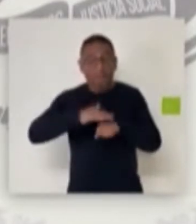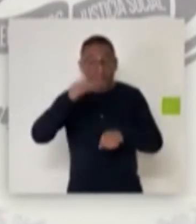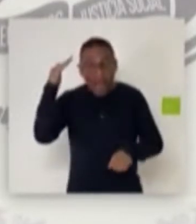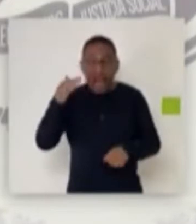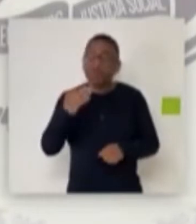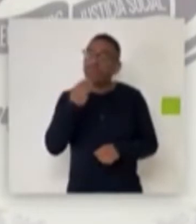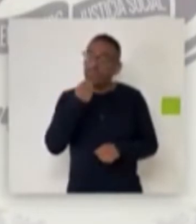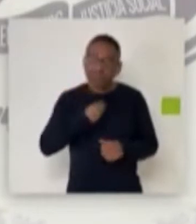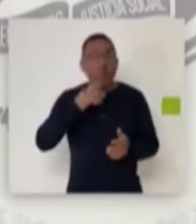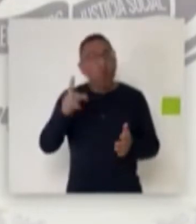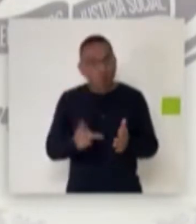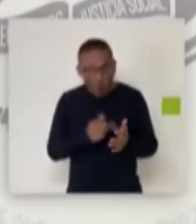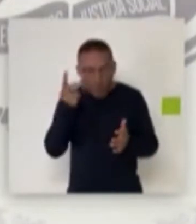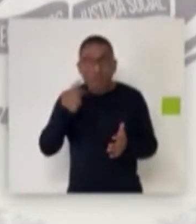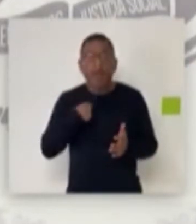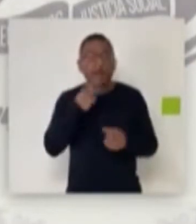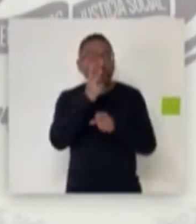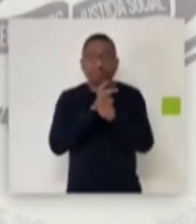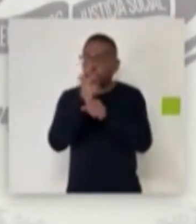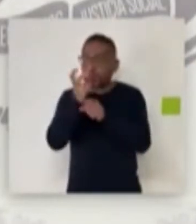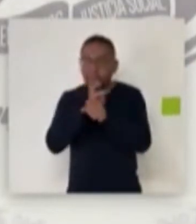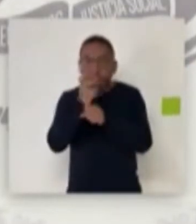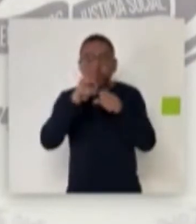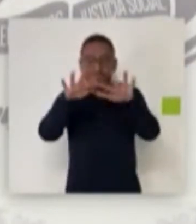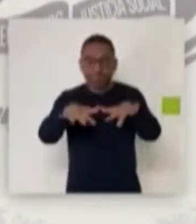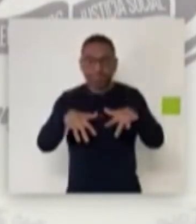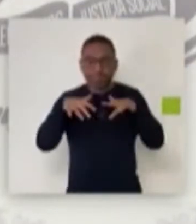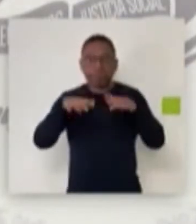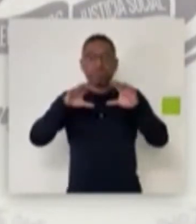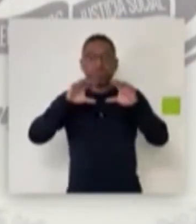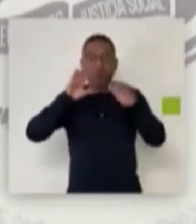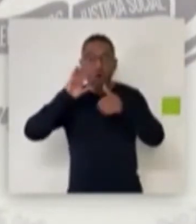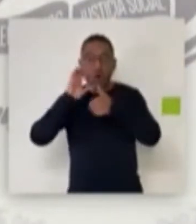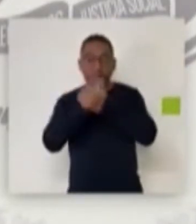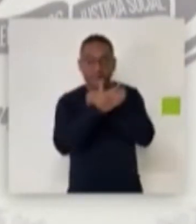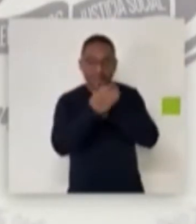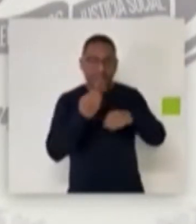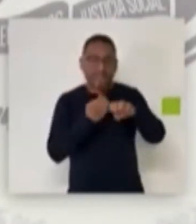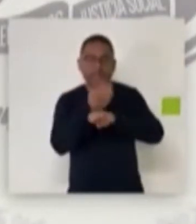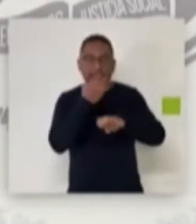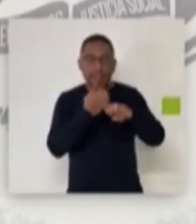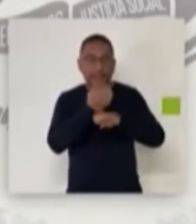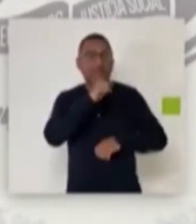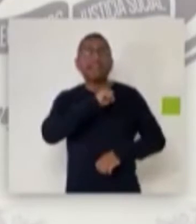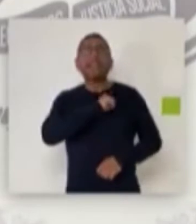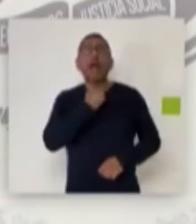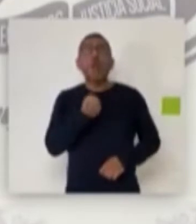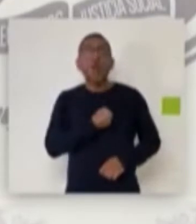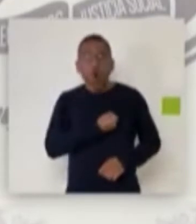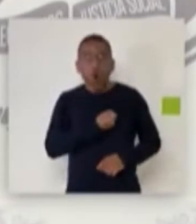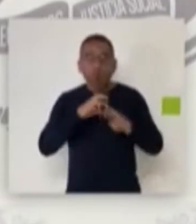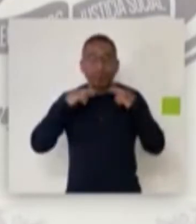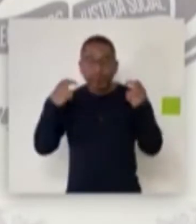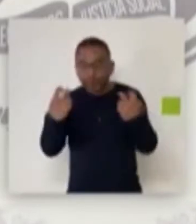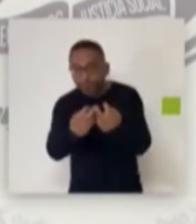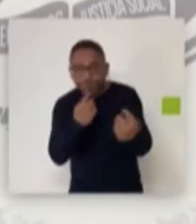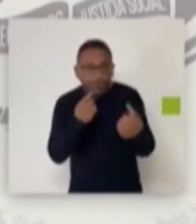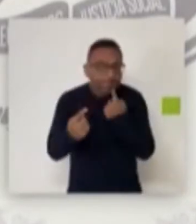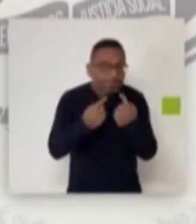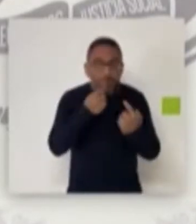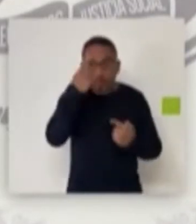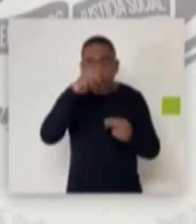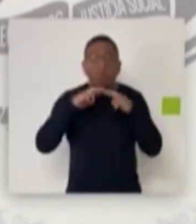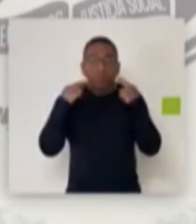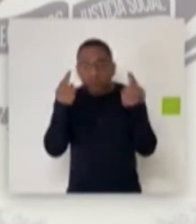nuevamente al Comité Estatal de Seguridad en Salud, que lo haremos ya en los próximos días, para sesionar